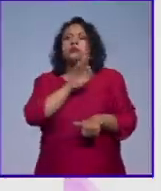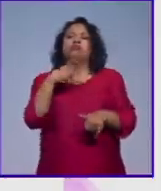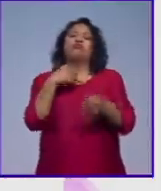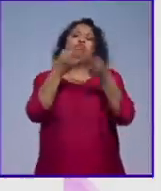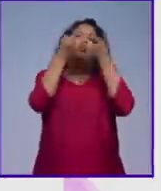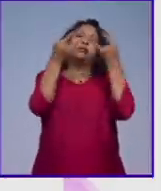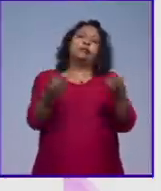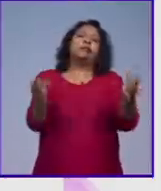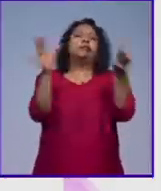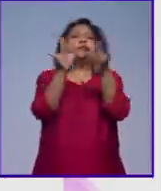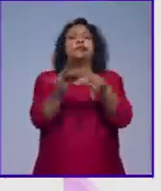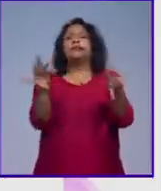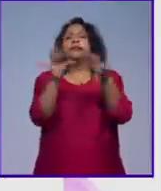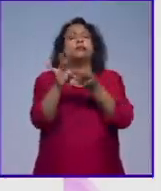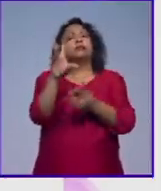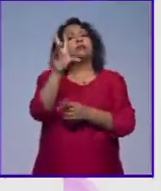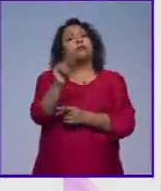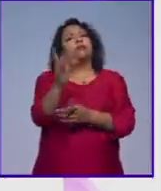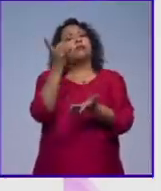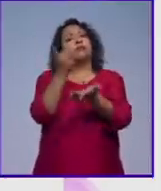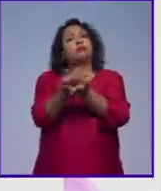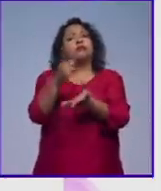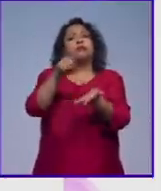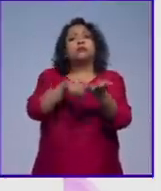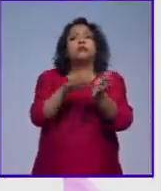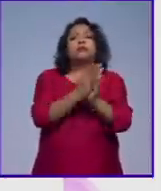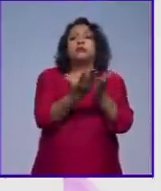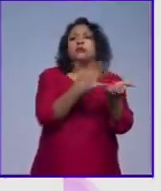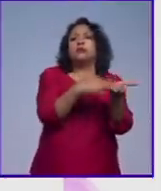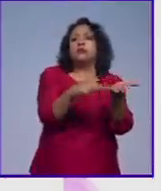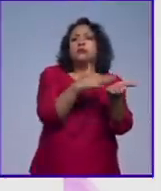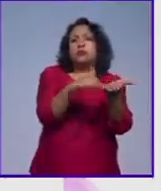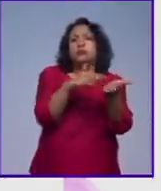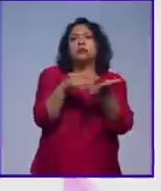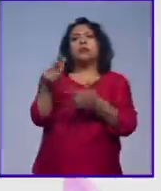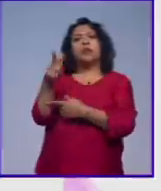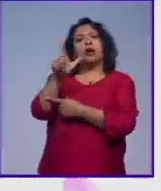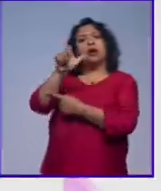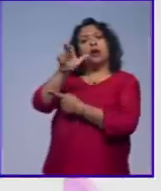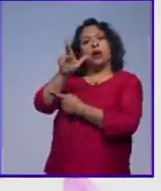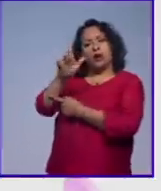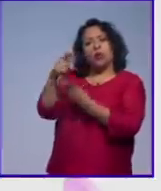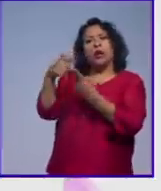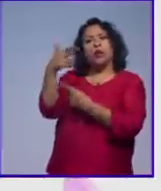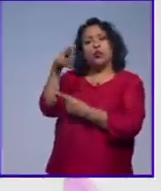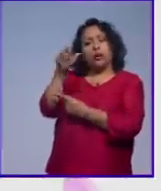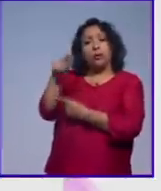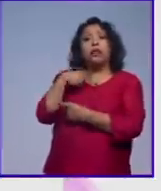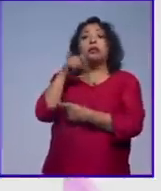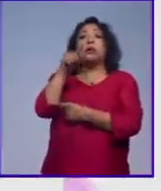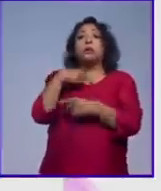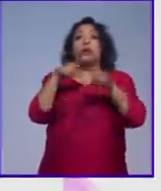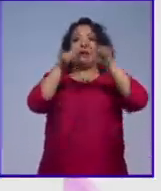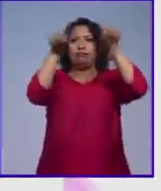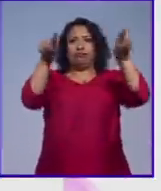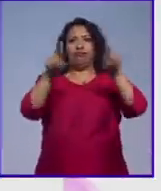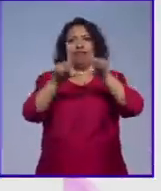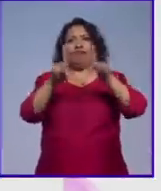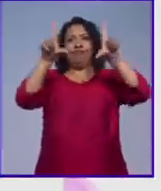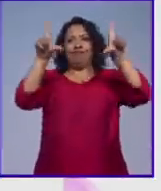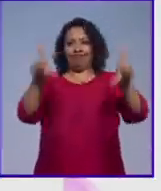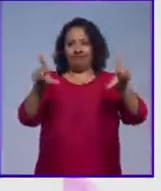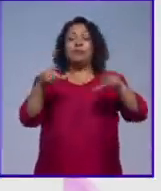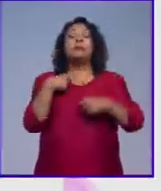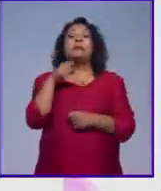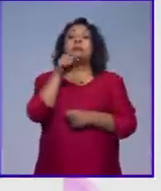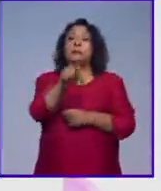contar historias que no solo se reflejan en la literatura, Laura Weman, sino también en la pantalla grande. Efectivamente,